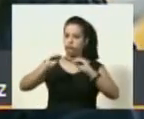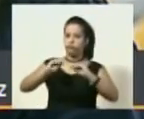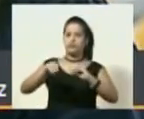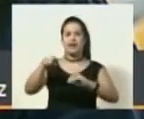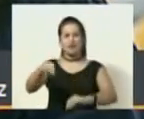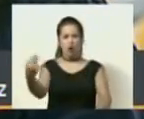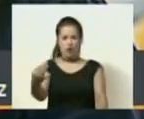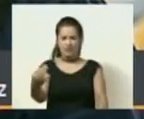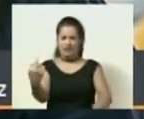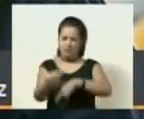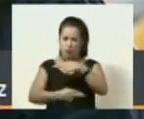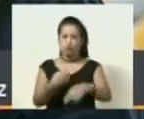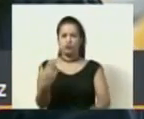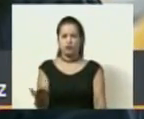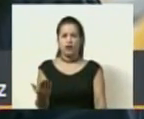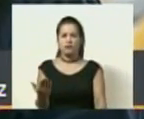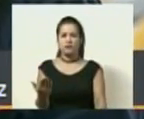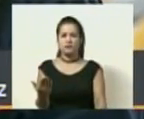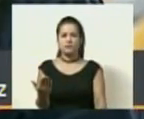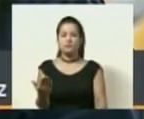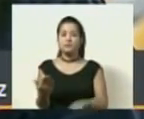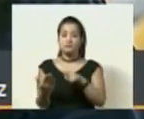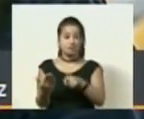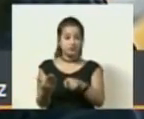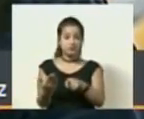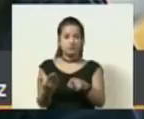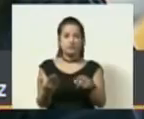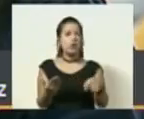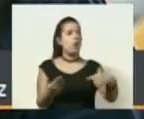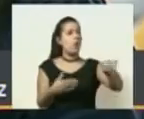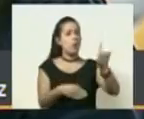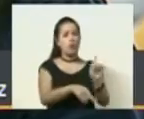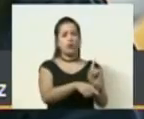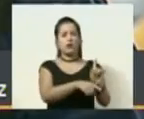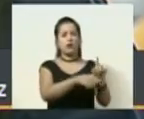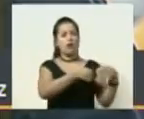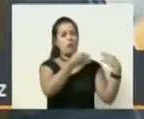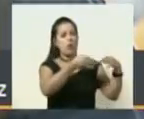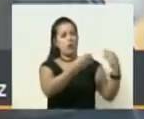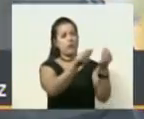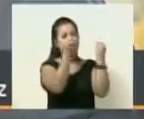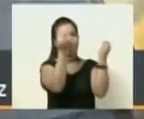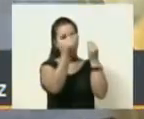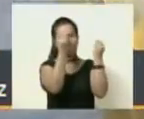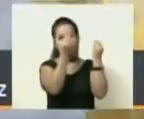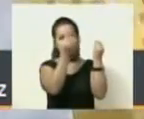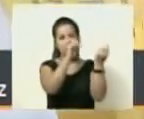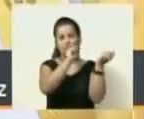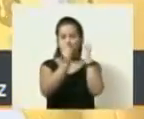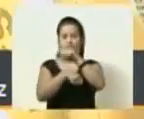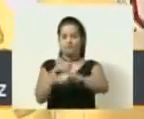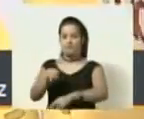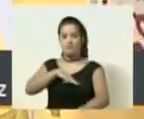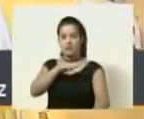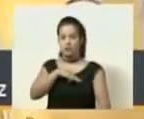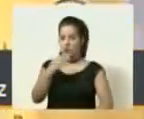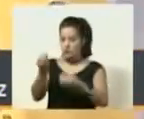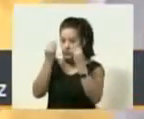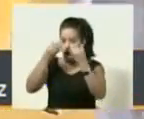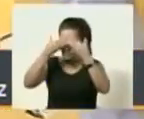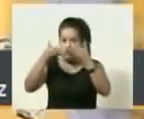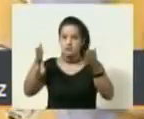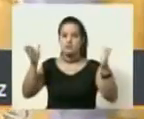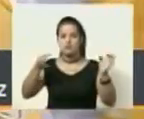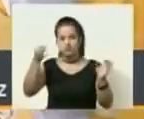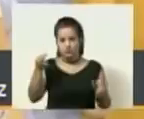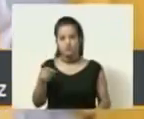revolucionario, capaz de trascender el modelo colonial de dominación. En las aldeas